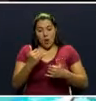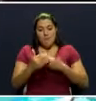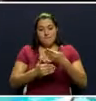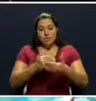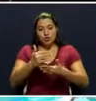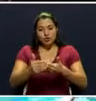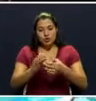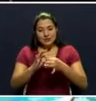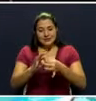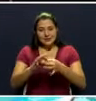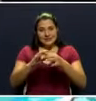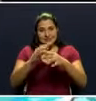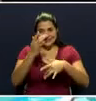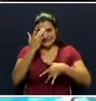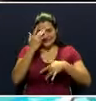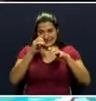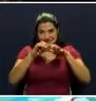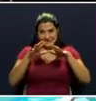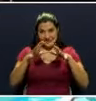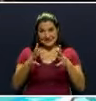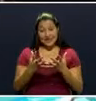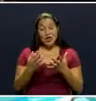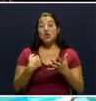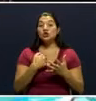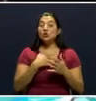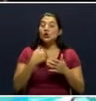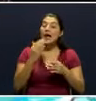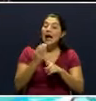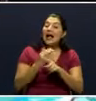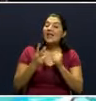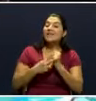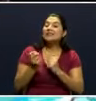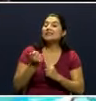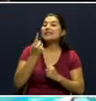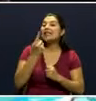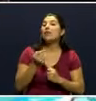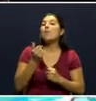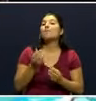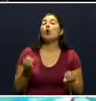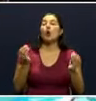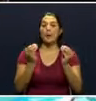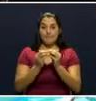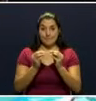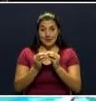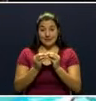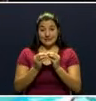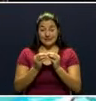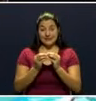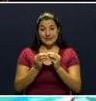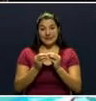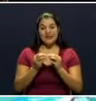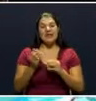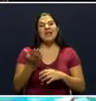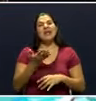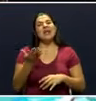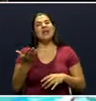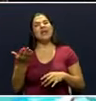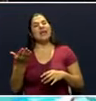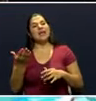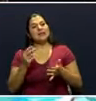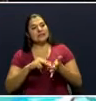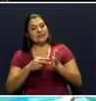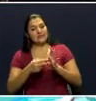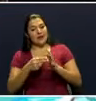esta pandemia, vamos entendiendo un poquito más de lo que estamos, en qué consiste el problema en el que